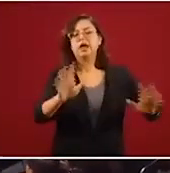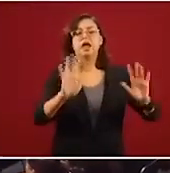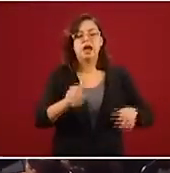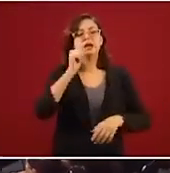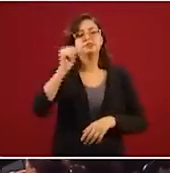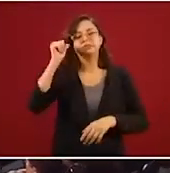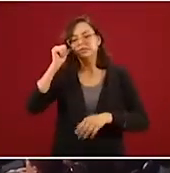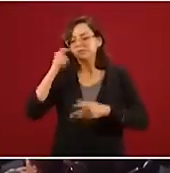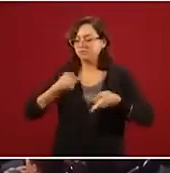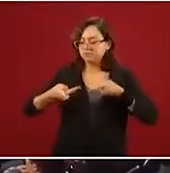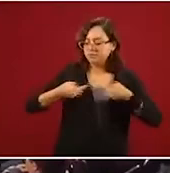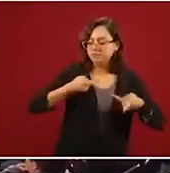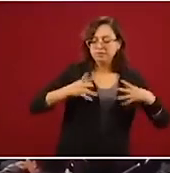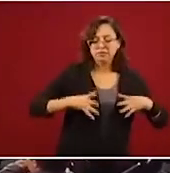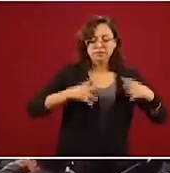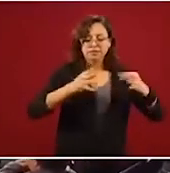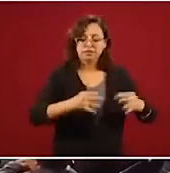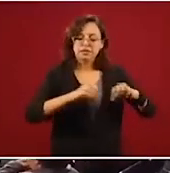gabinete para